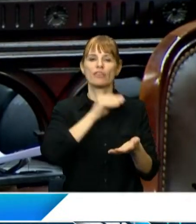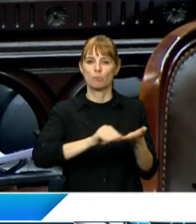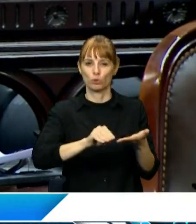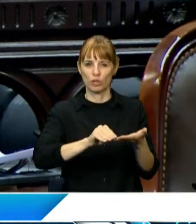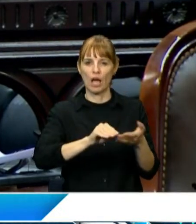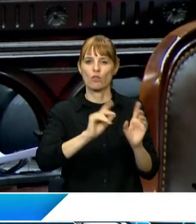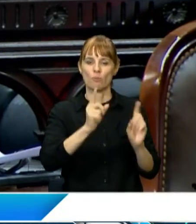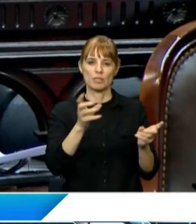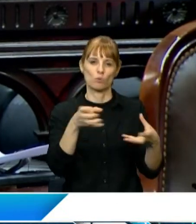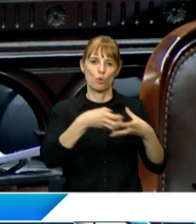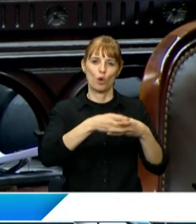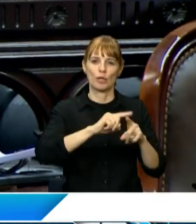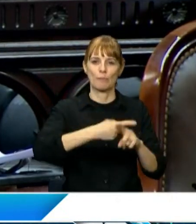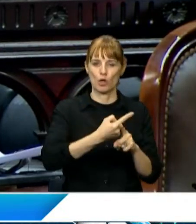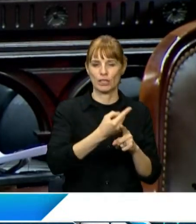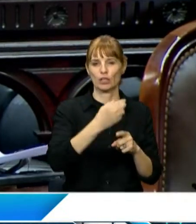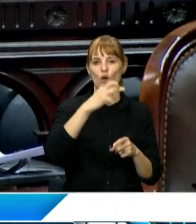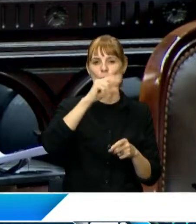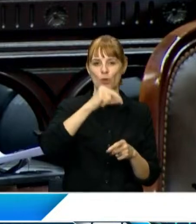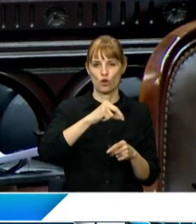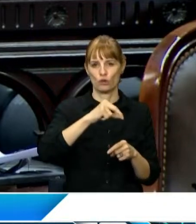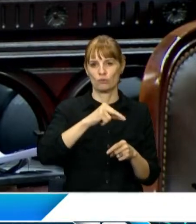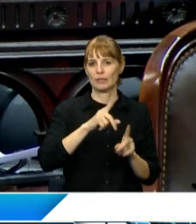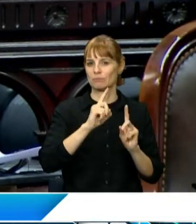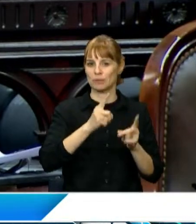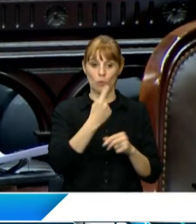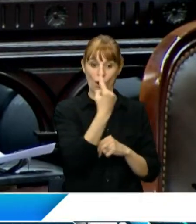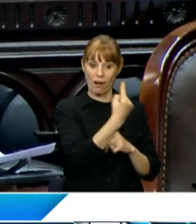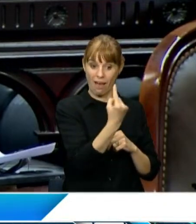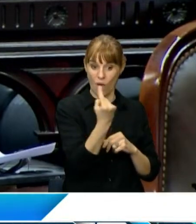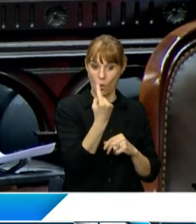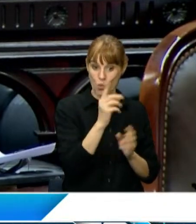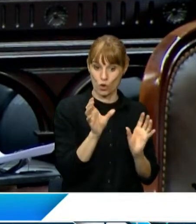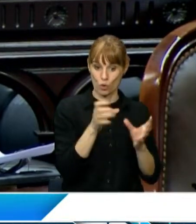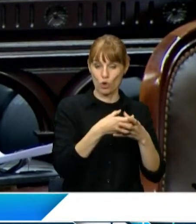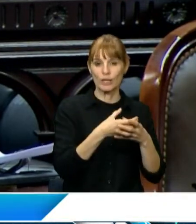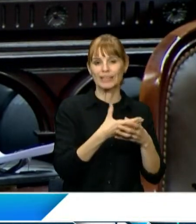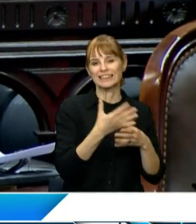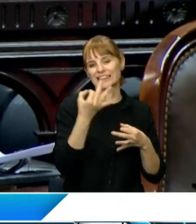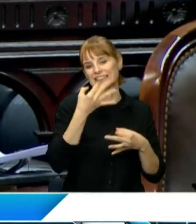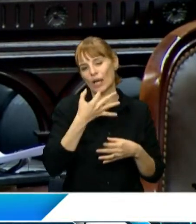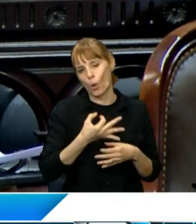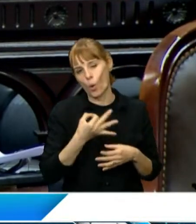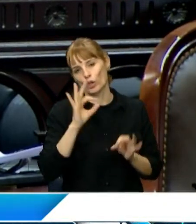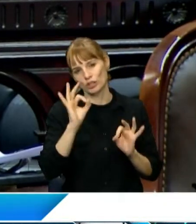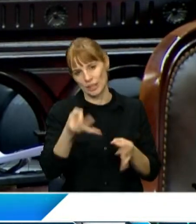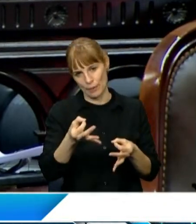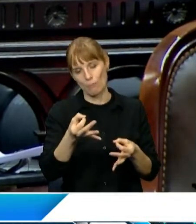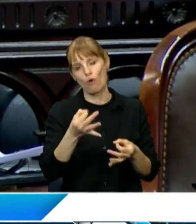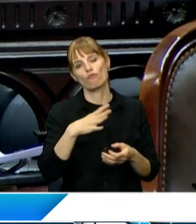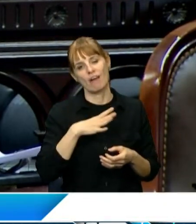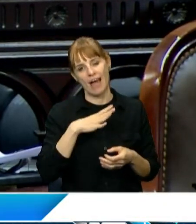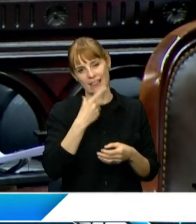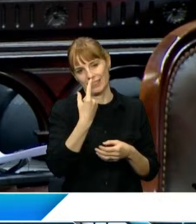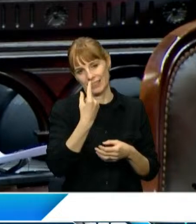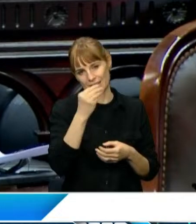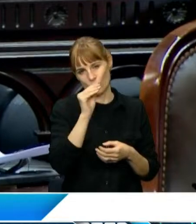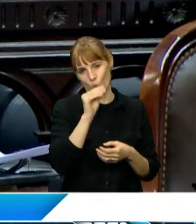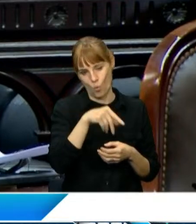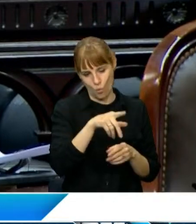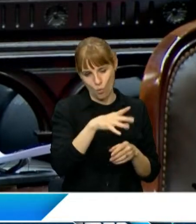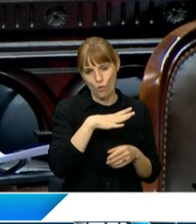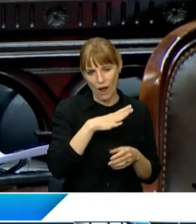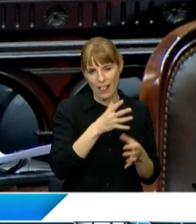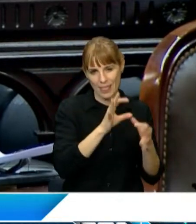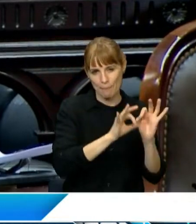integran este bloque. En cada uno de nosotros seguramente creemos que le faltan cosas a las dos, pero hoy va a contar con nuestro